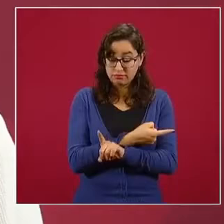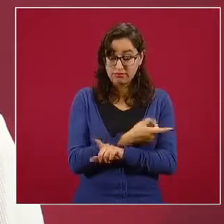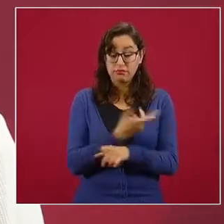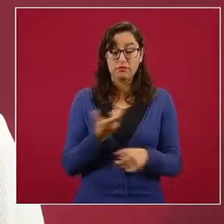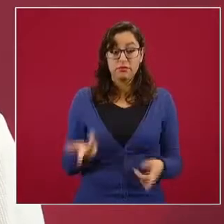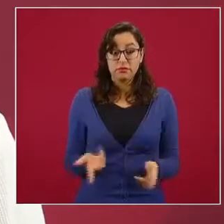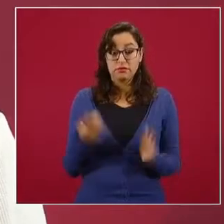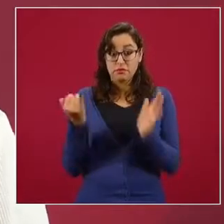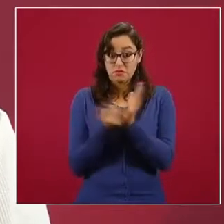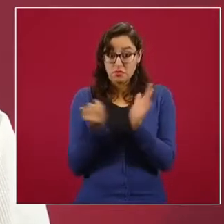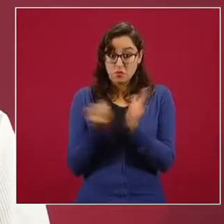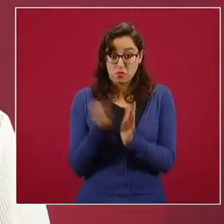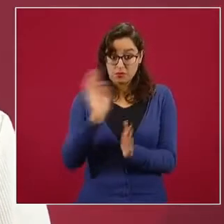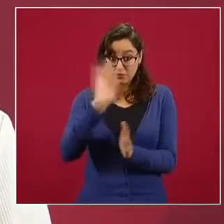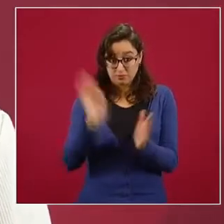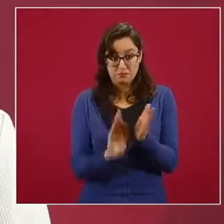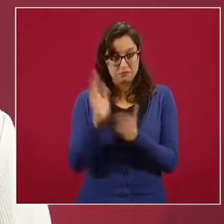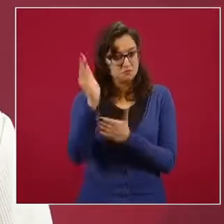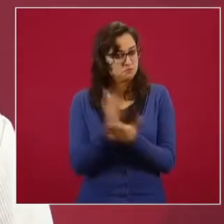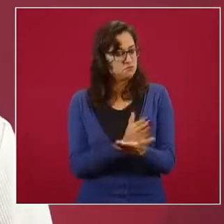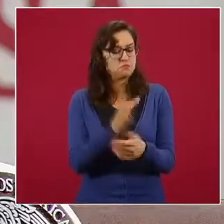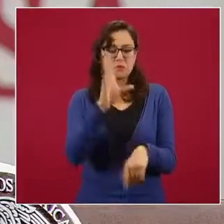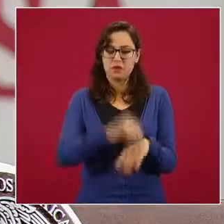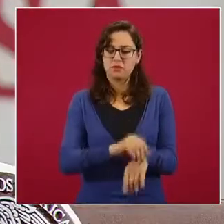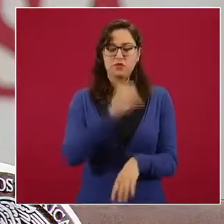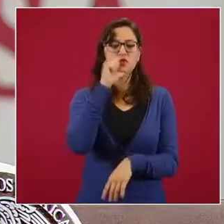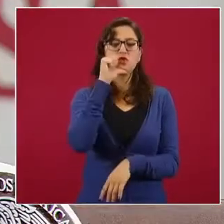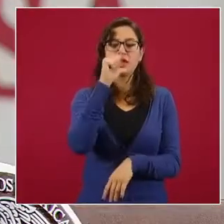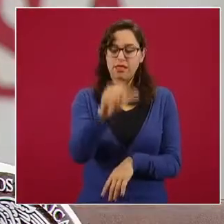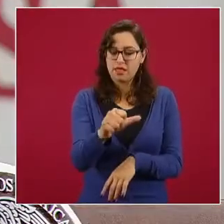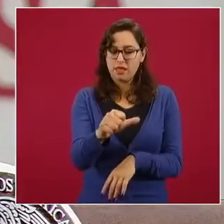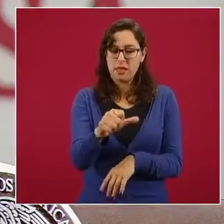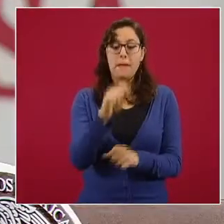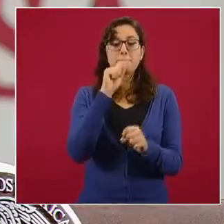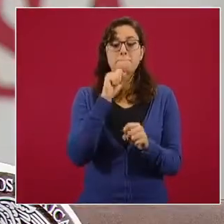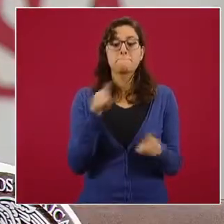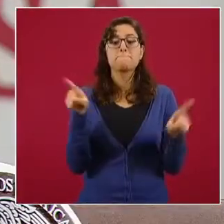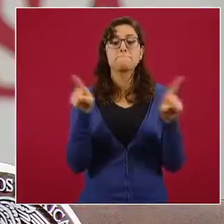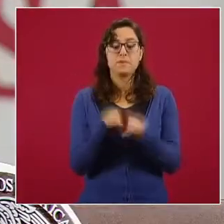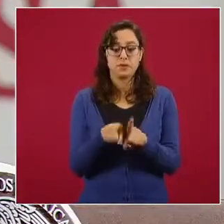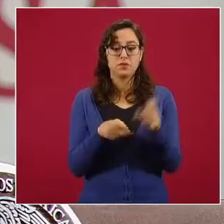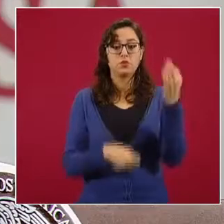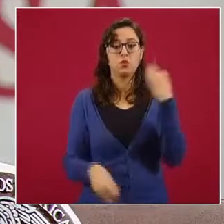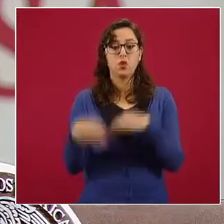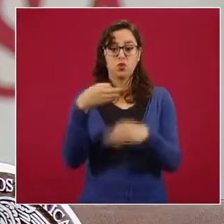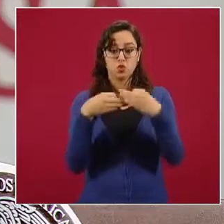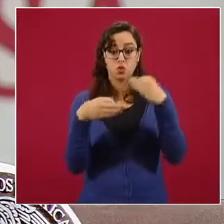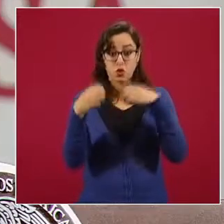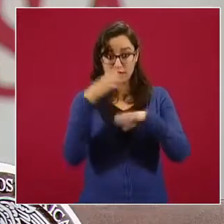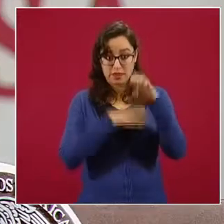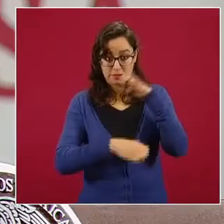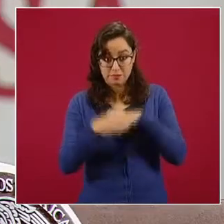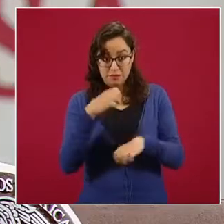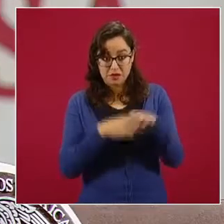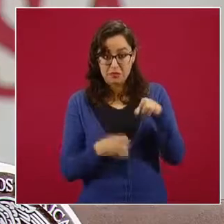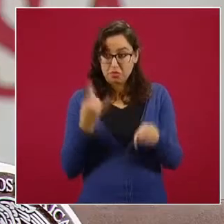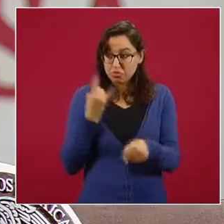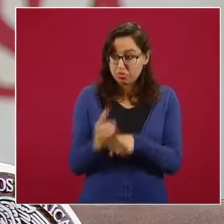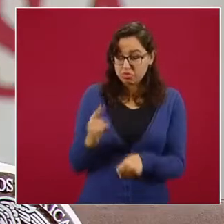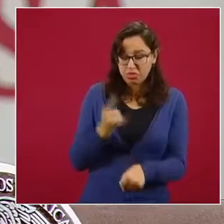deduzcan impuestos y se impondrán multas a todas las empresas que